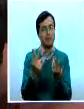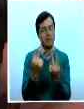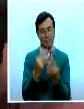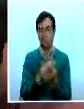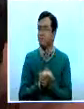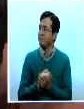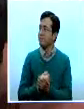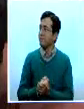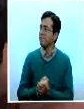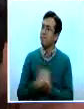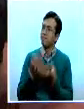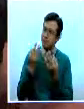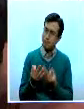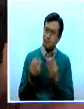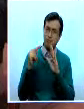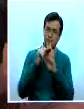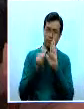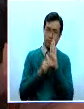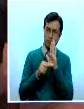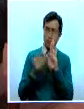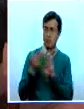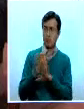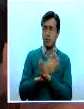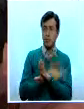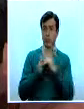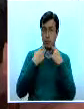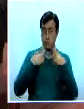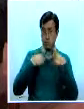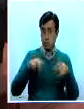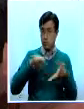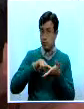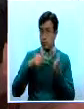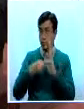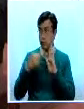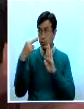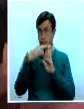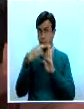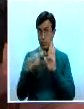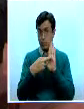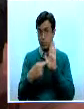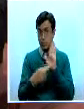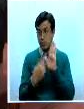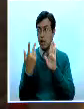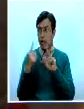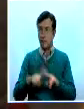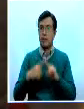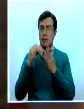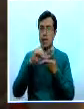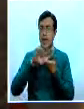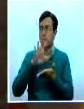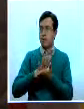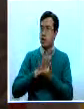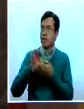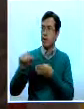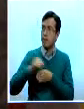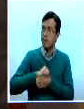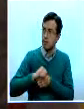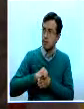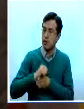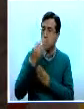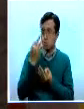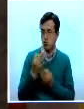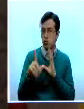evidentemente toda norma tras su promulgación requiere de una reglamentación para su aplicación en la práctica en este caso lo que tiene que ver con